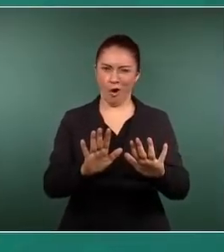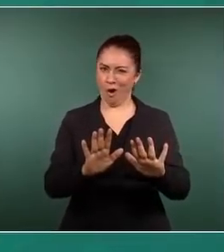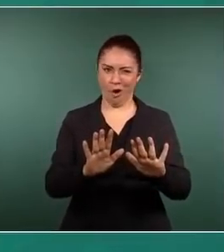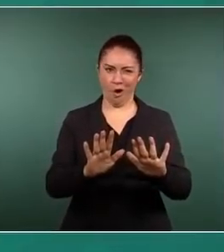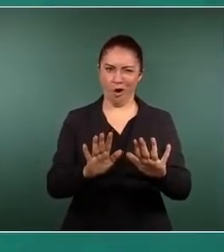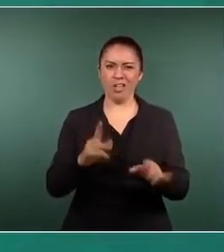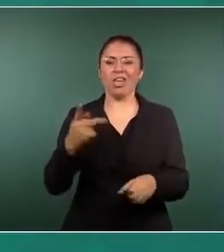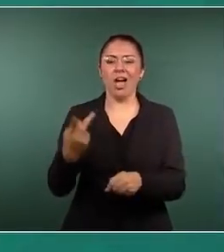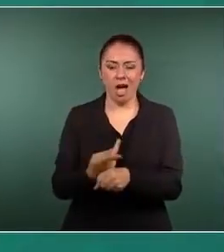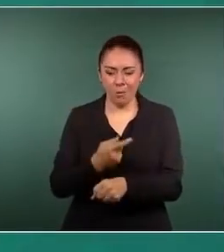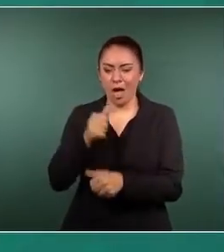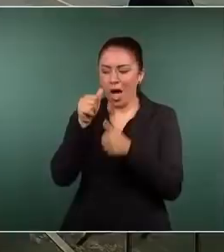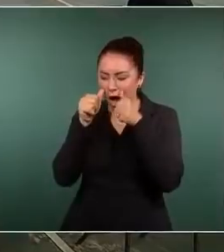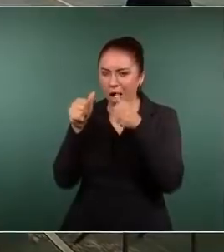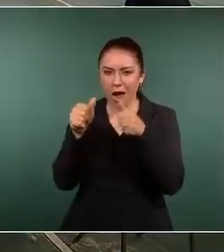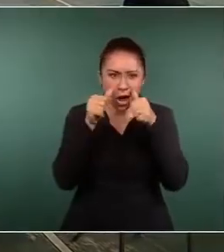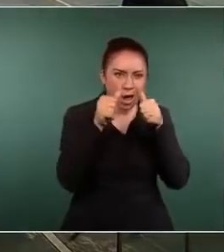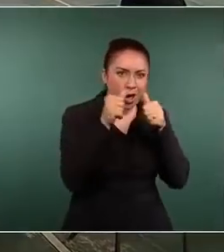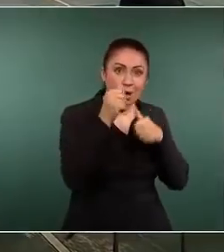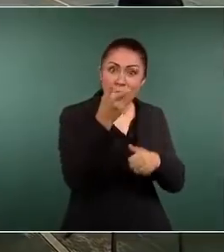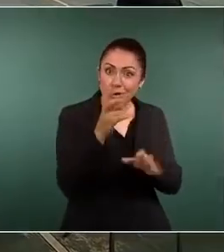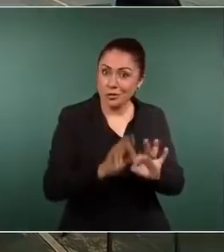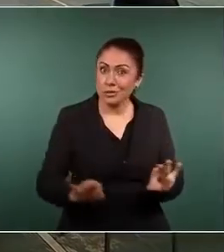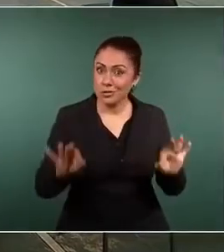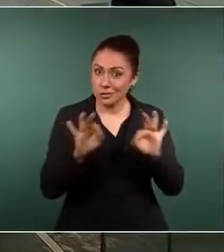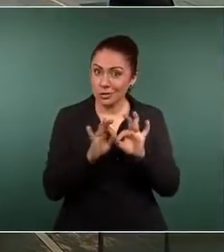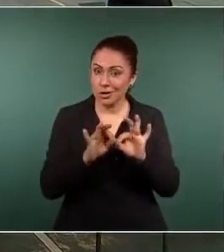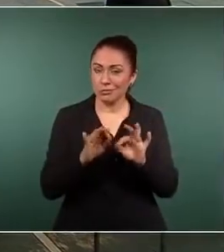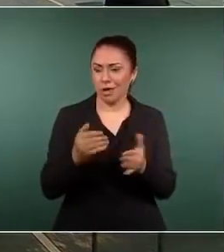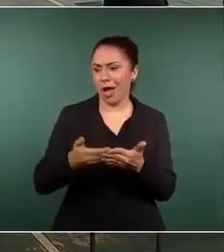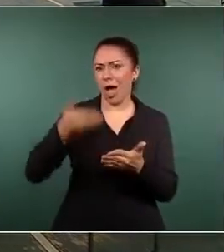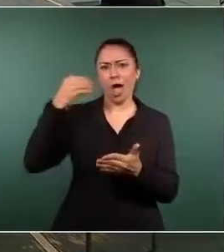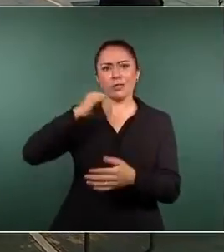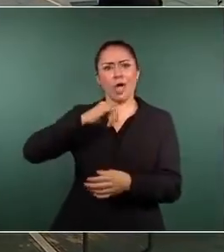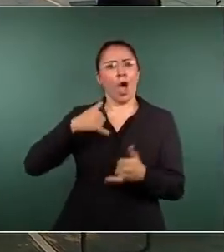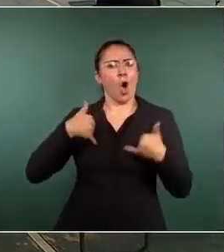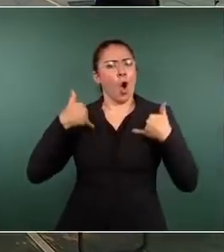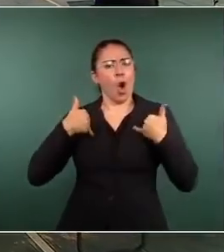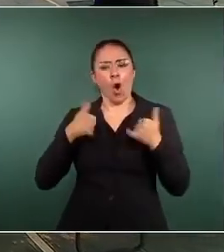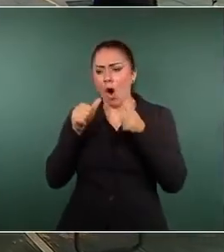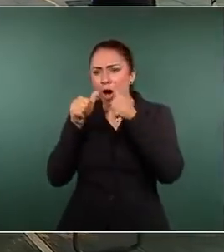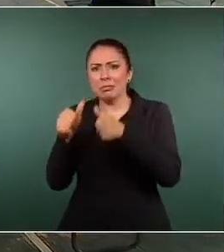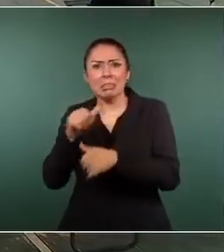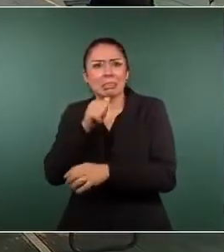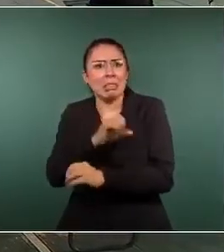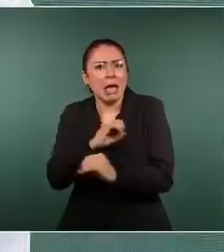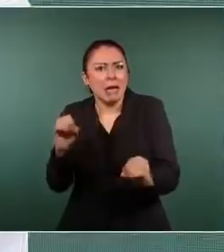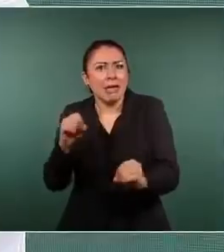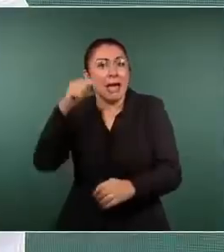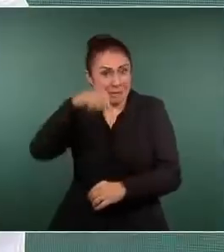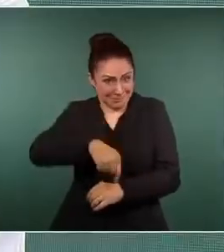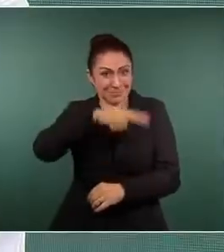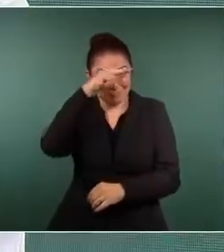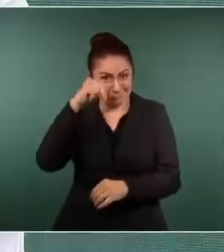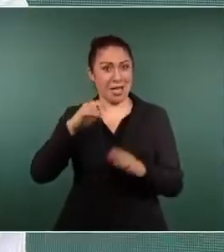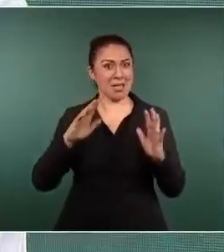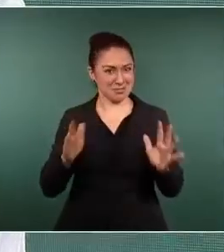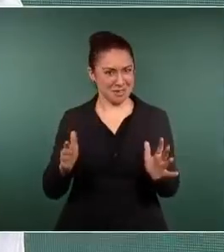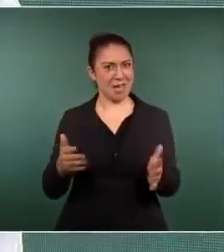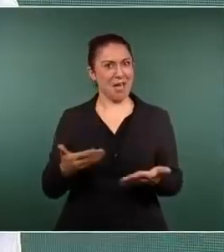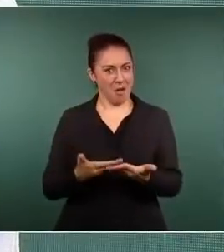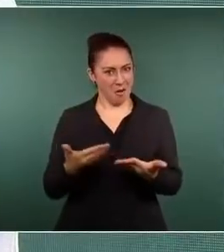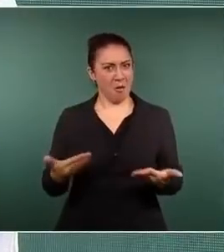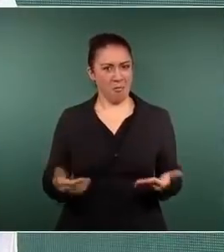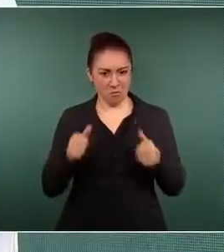le estamos dando atención especial como nunca a los jóvenes aquí en nayarit según